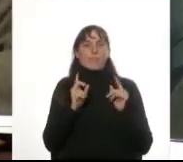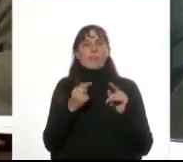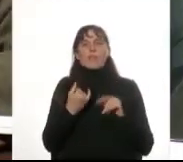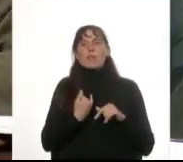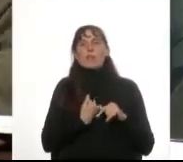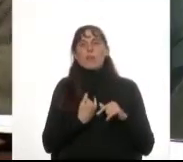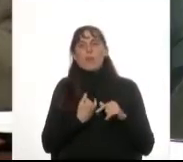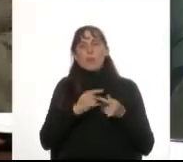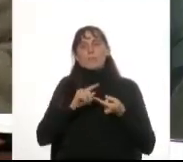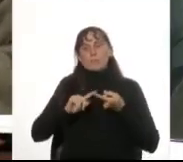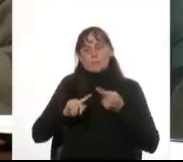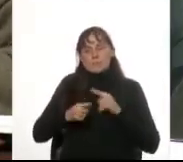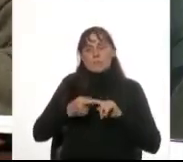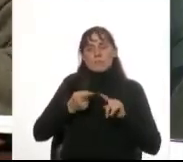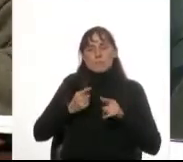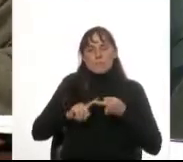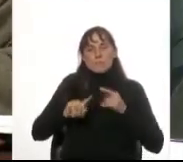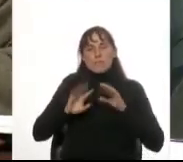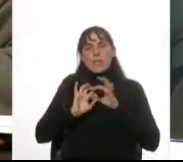¿Cómo conciliar la libertad